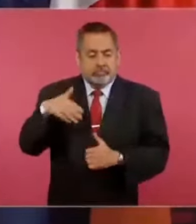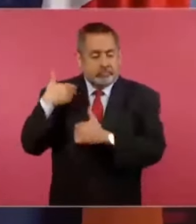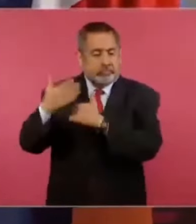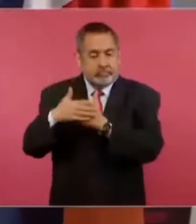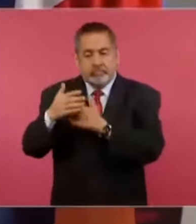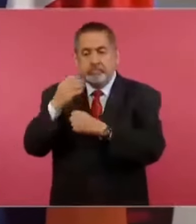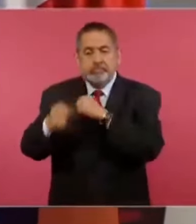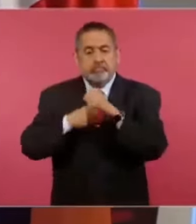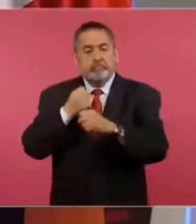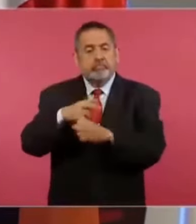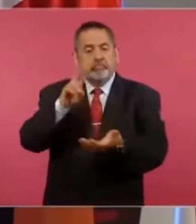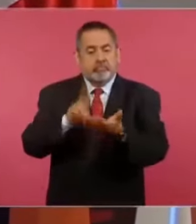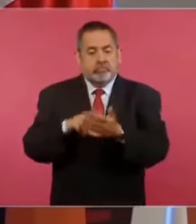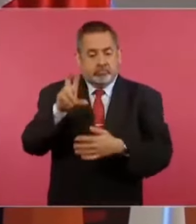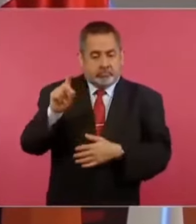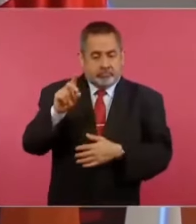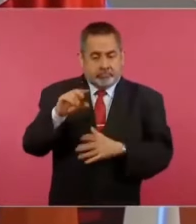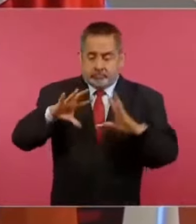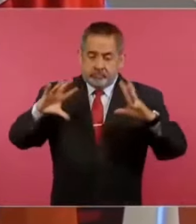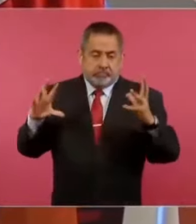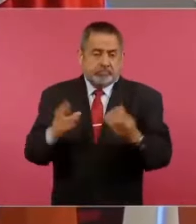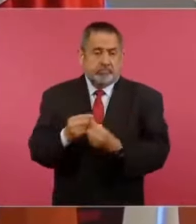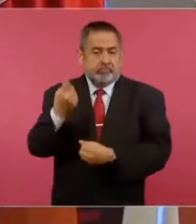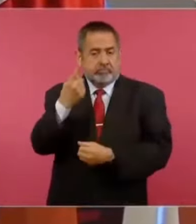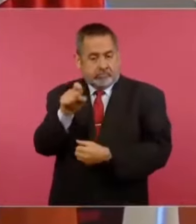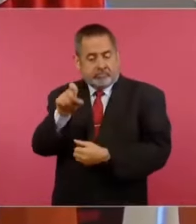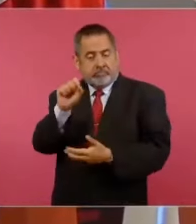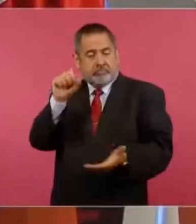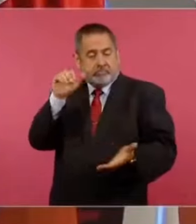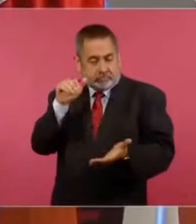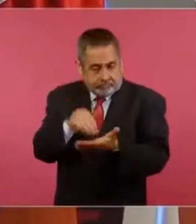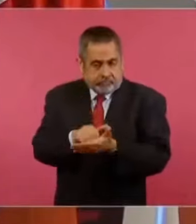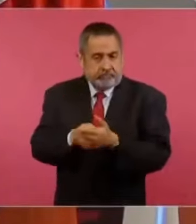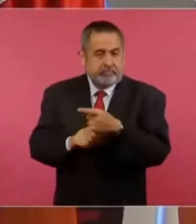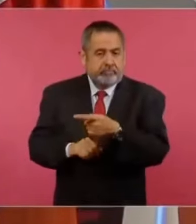en el 2030 van a ser 160,000.